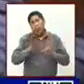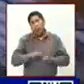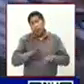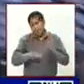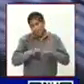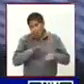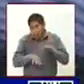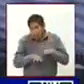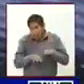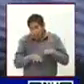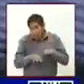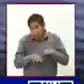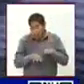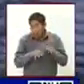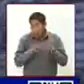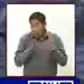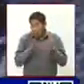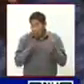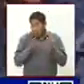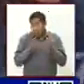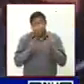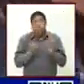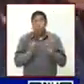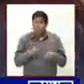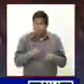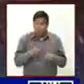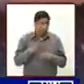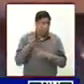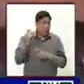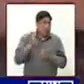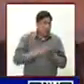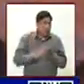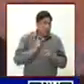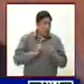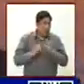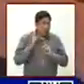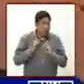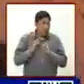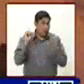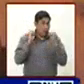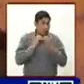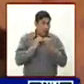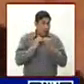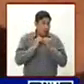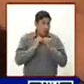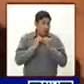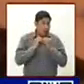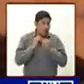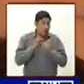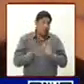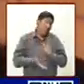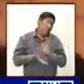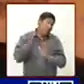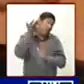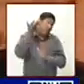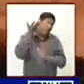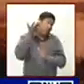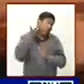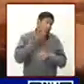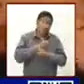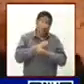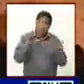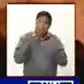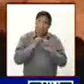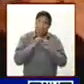probable es lo más probable que en las lluvias puedan ocasionar que este y algunos otros Ríos como el de achumán y por ejemplo también puedan elevarse se